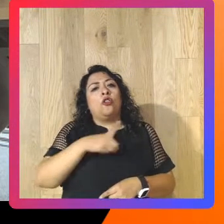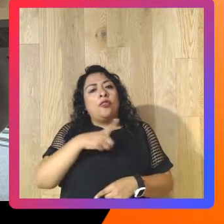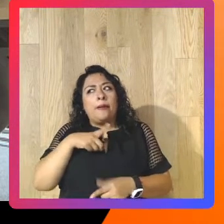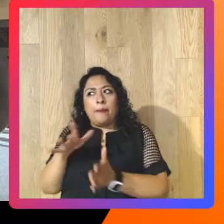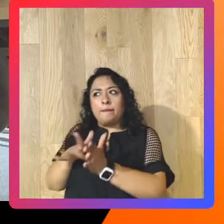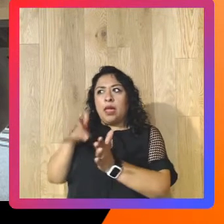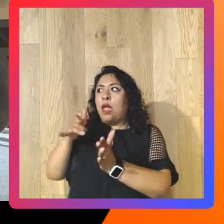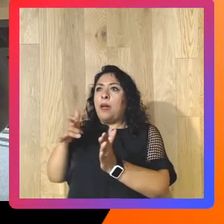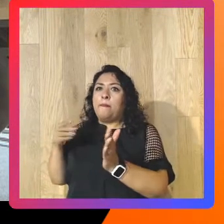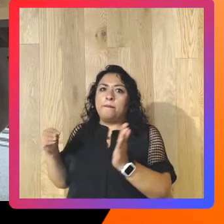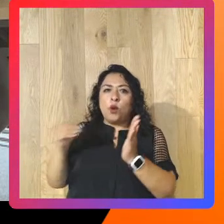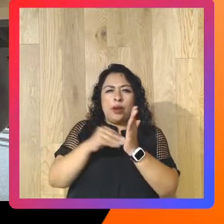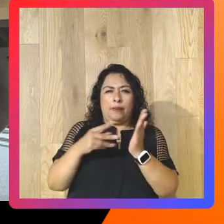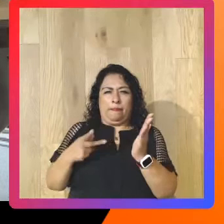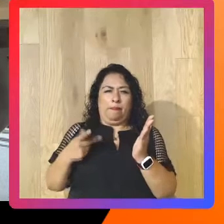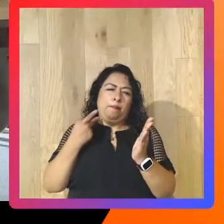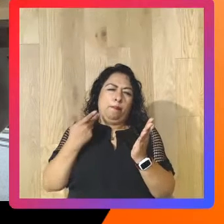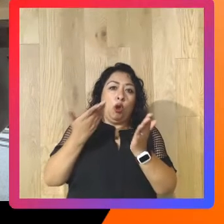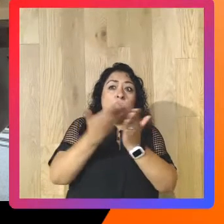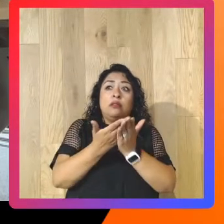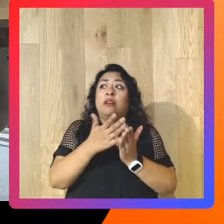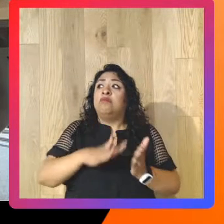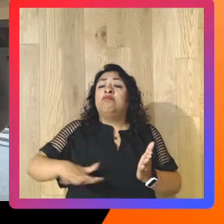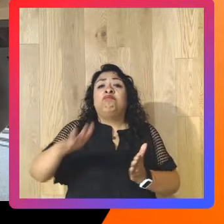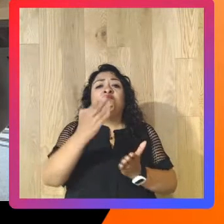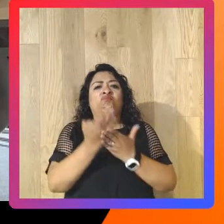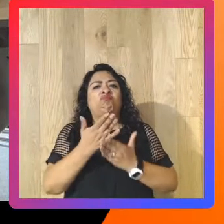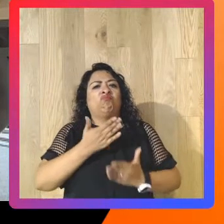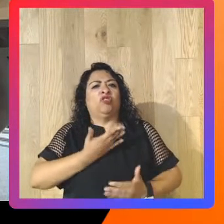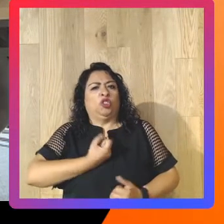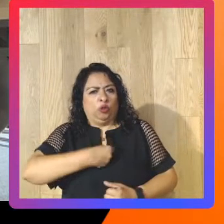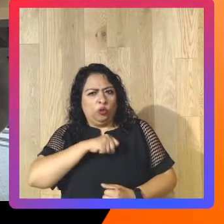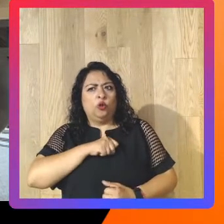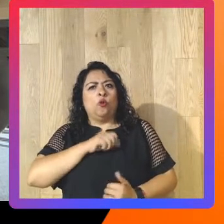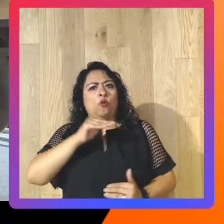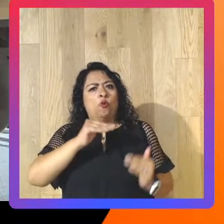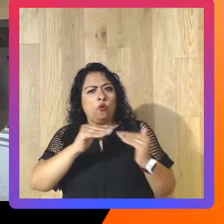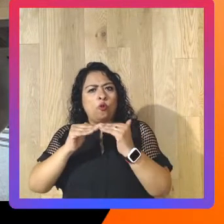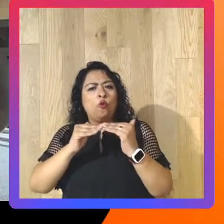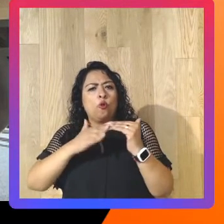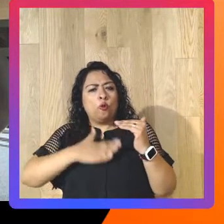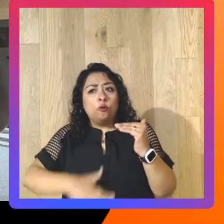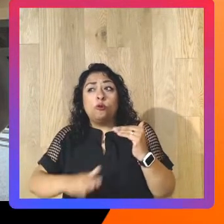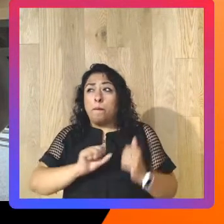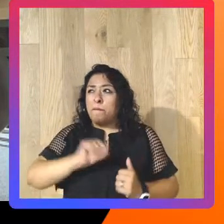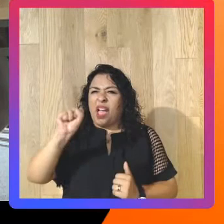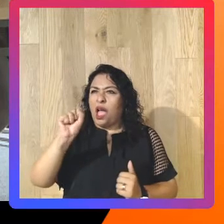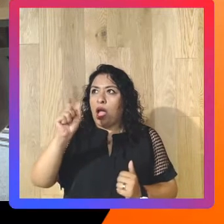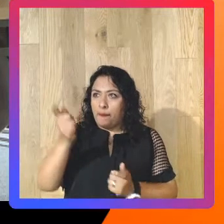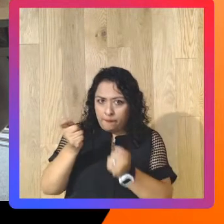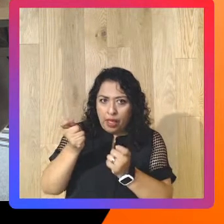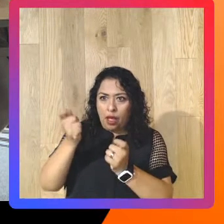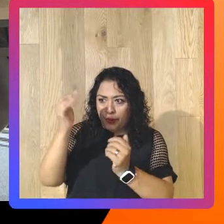políticas que promuevan un ambiente económico saludable y equitativo, donde la inflación se mantenga bajo control y